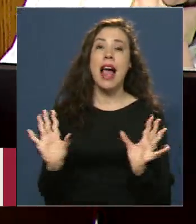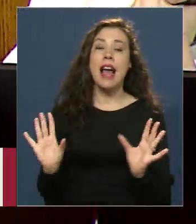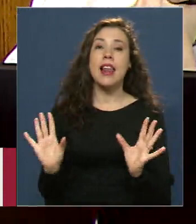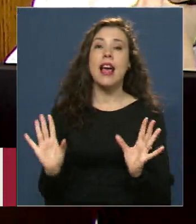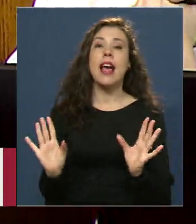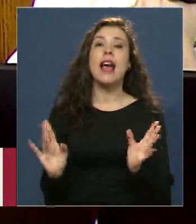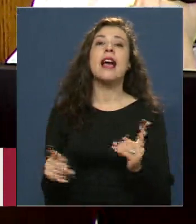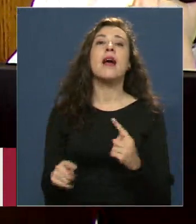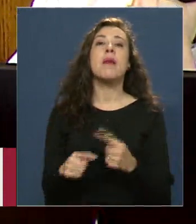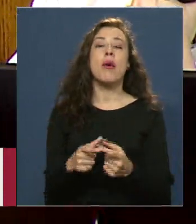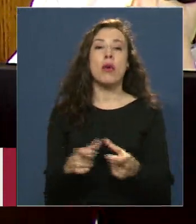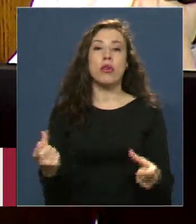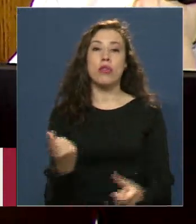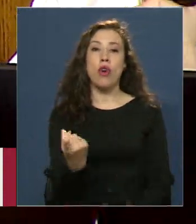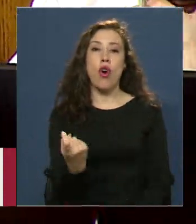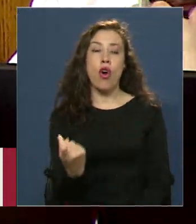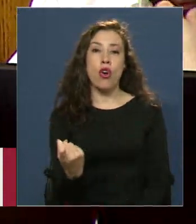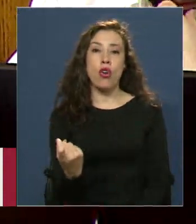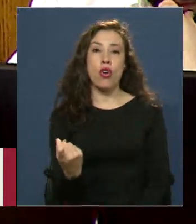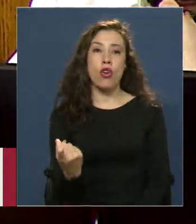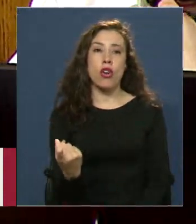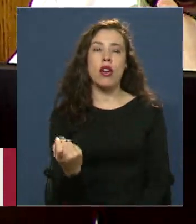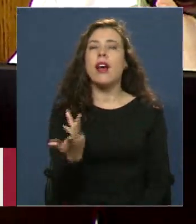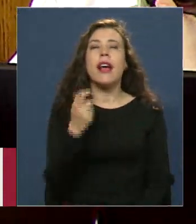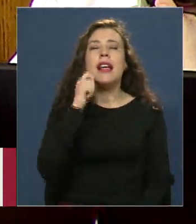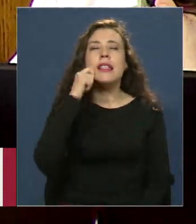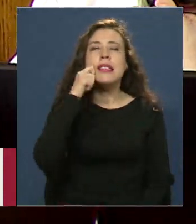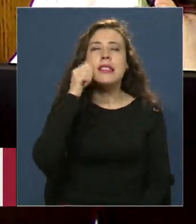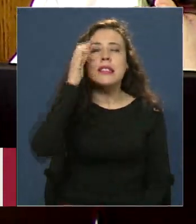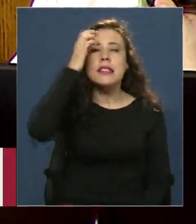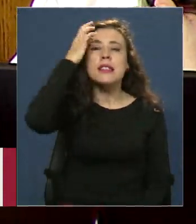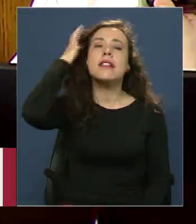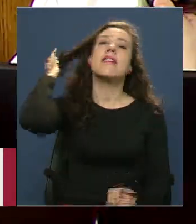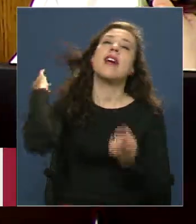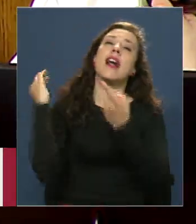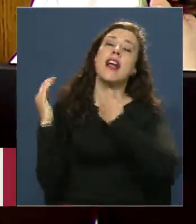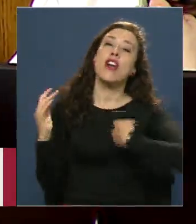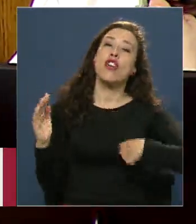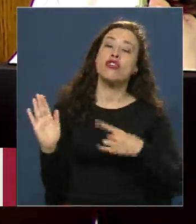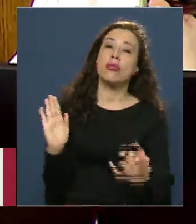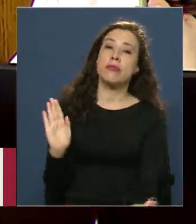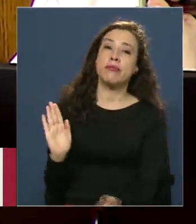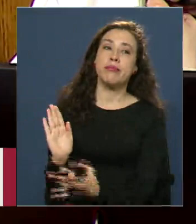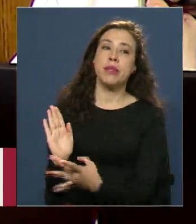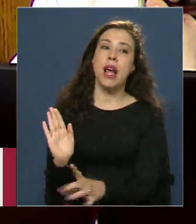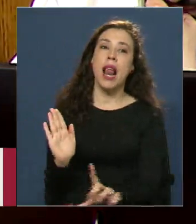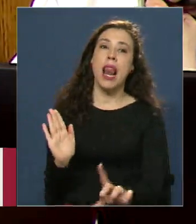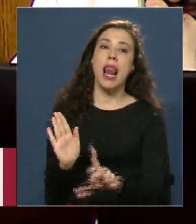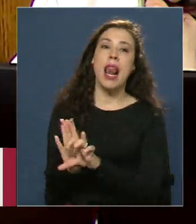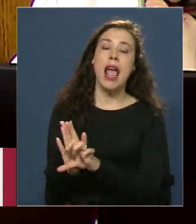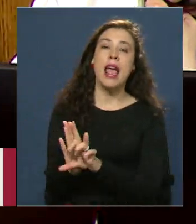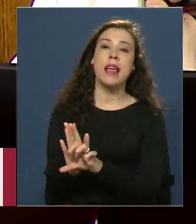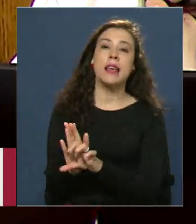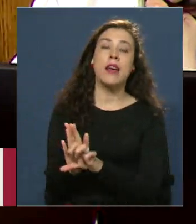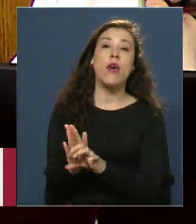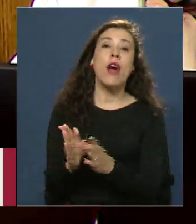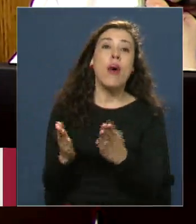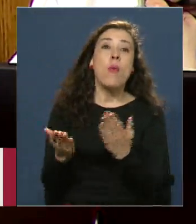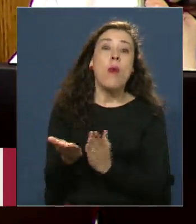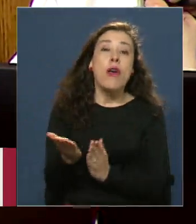a honorarios. Es decir, estamos violando la ley desde el